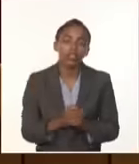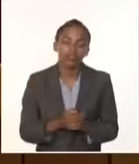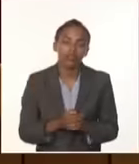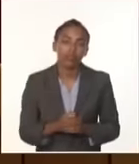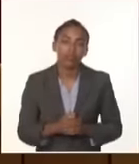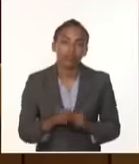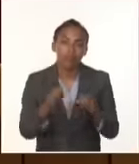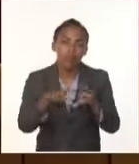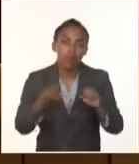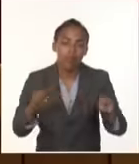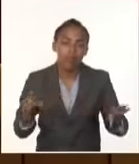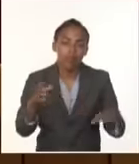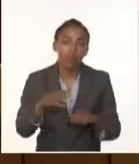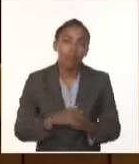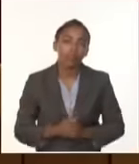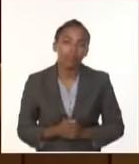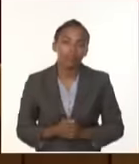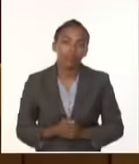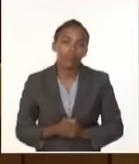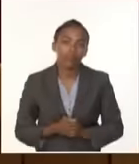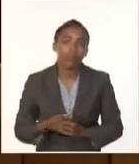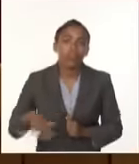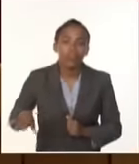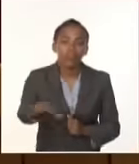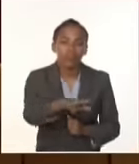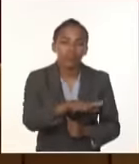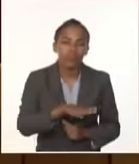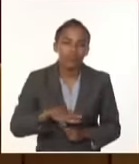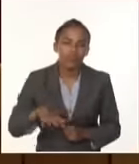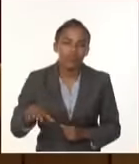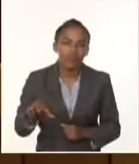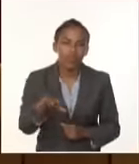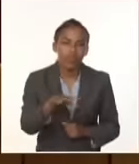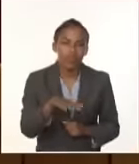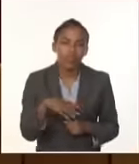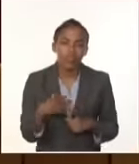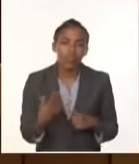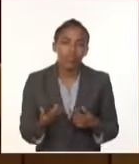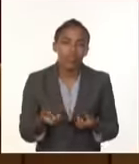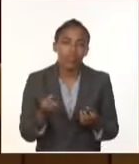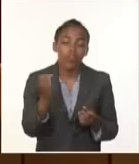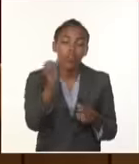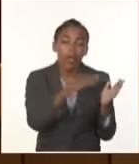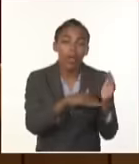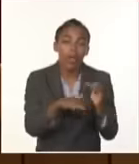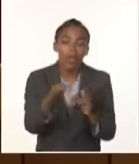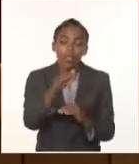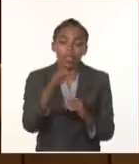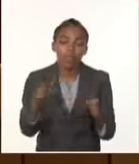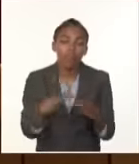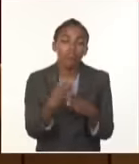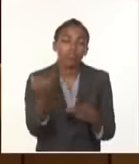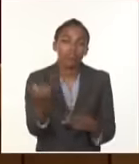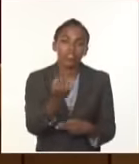todos. Eso no nos sustrae para nada del activismo en los organismos y eventos internacionales con énfasis en la